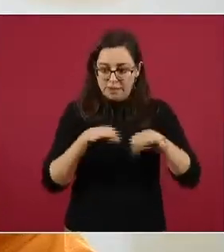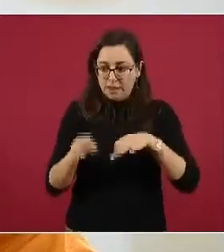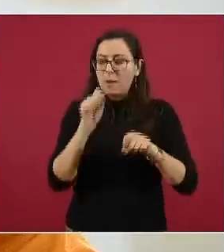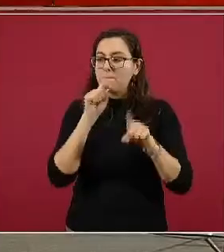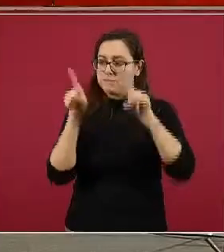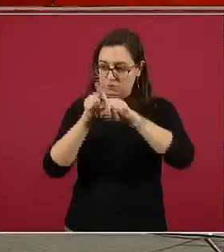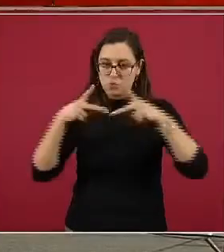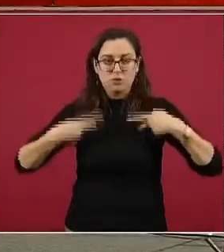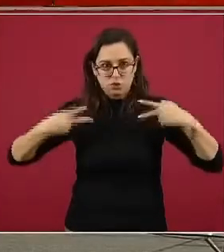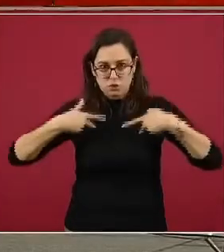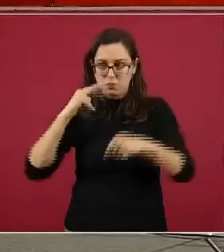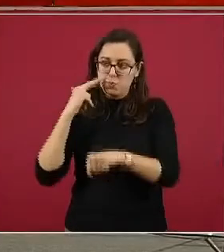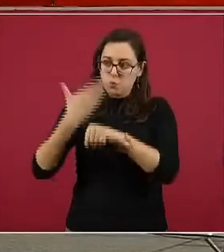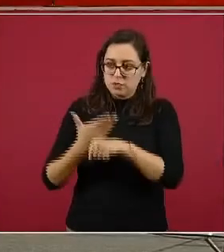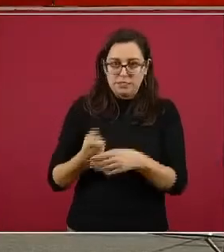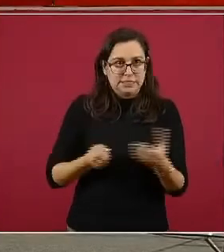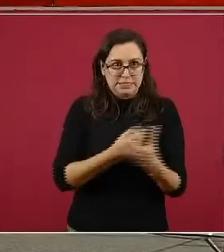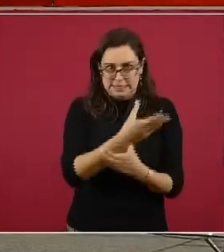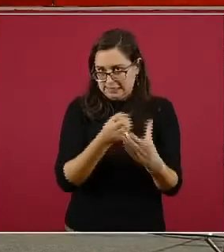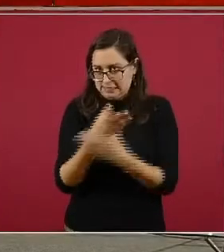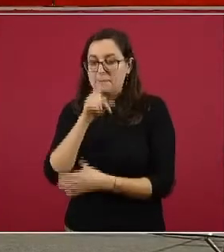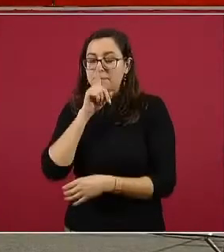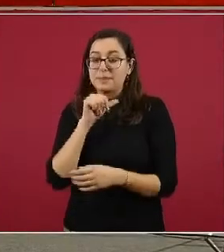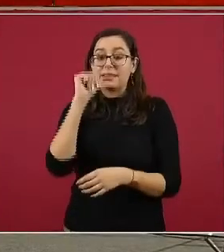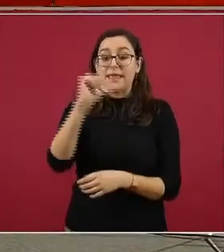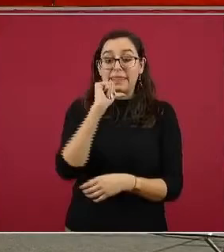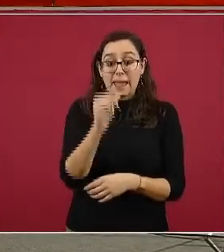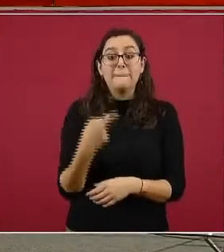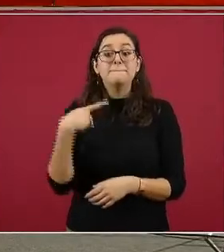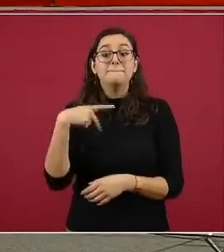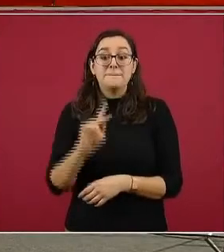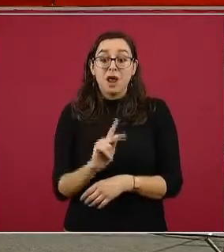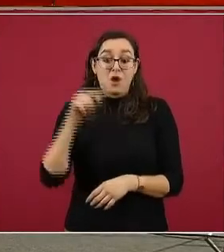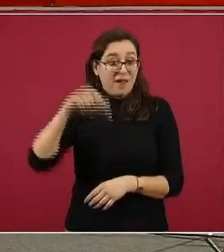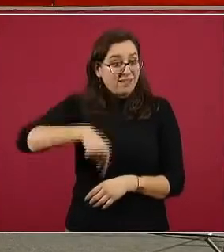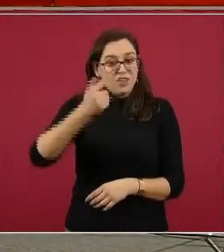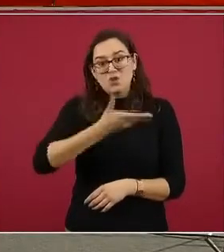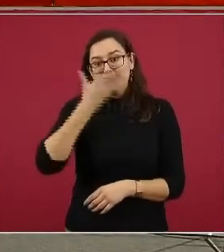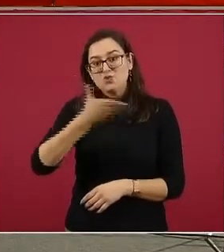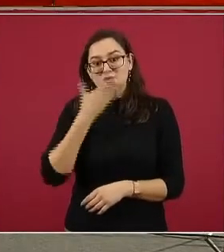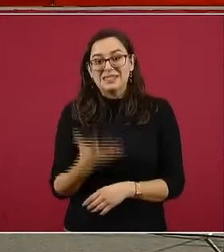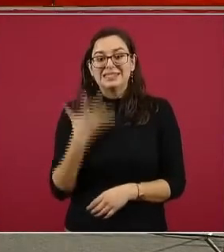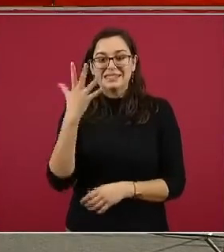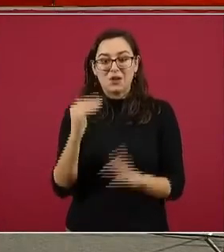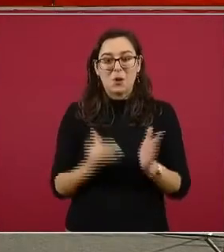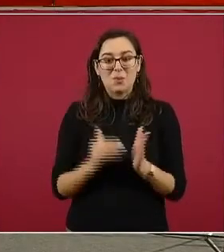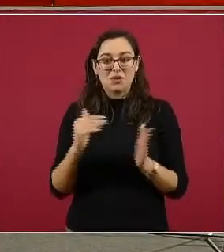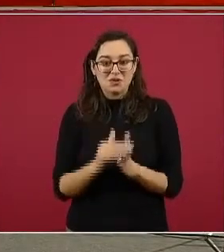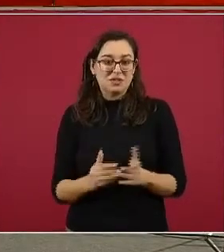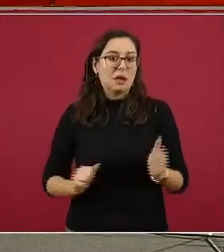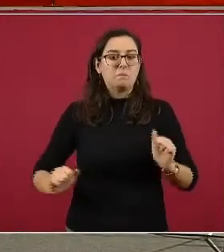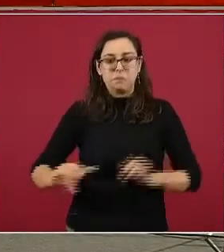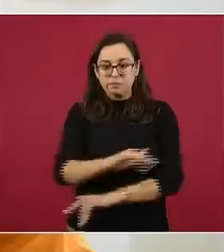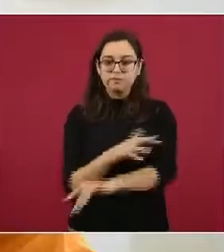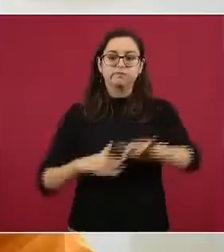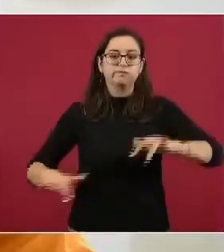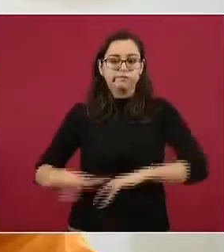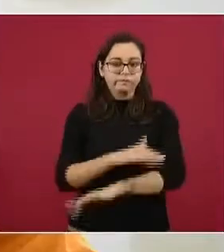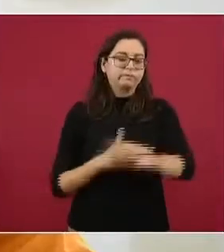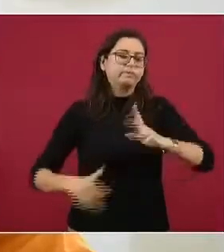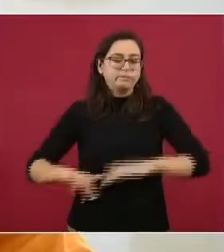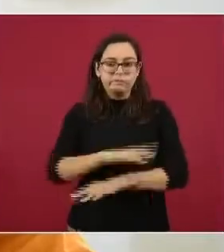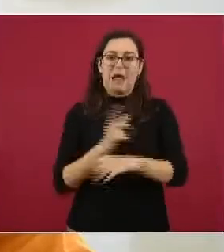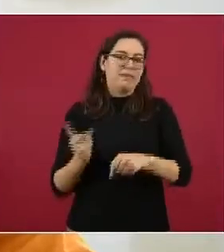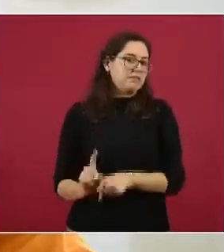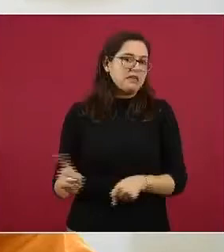de México, no tenemos la movilidad que teníamos, pero es una ciudad donde 5 millones se mueven permanentemente.